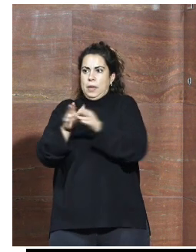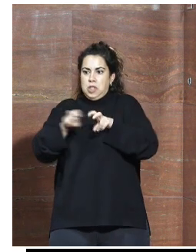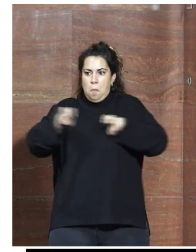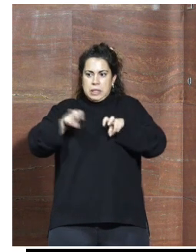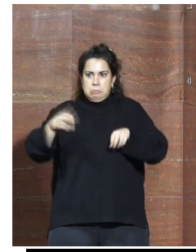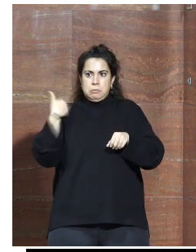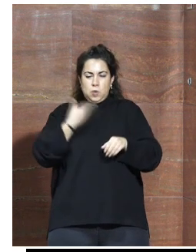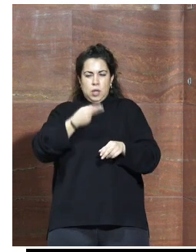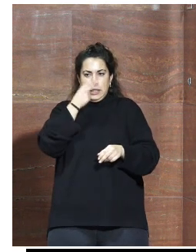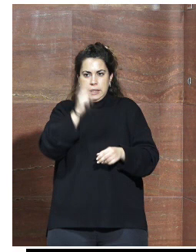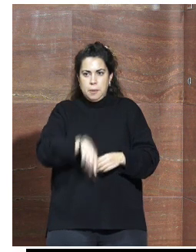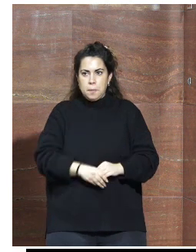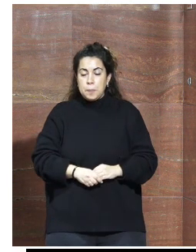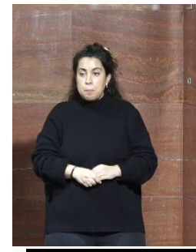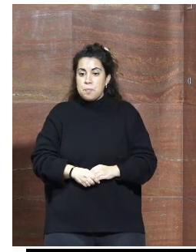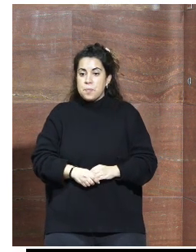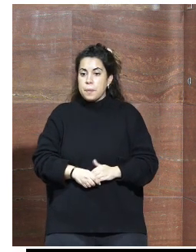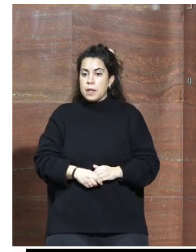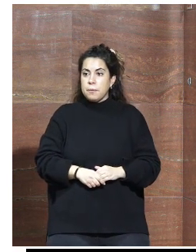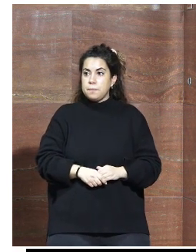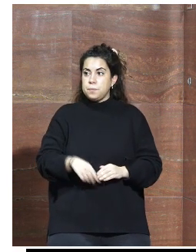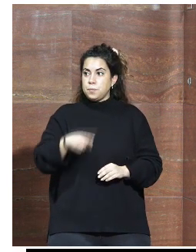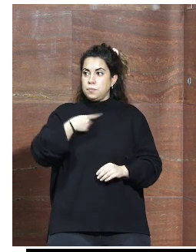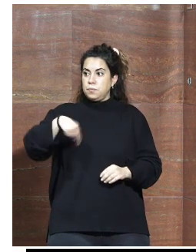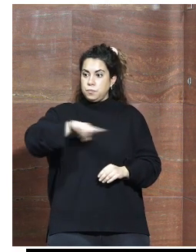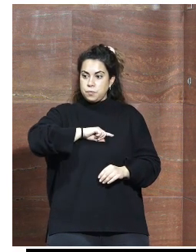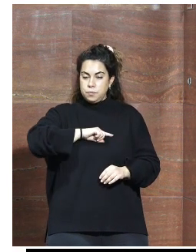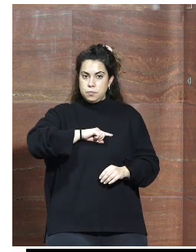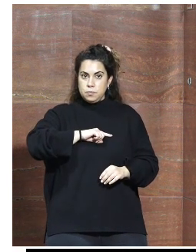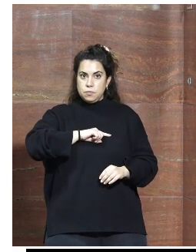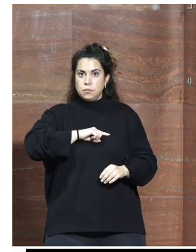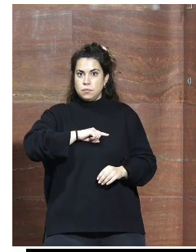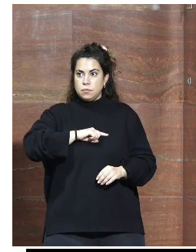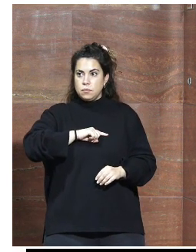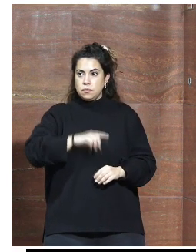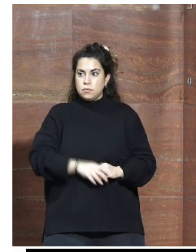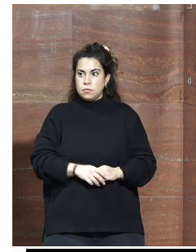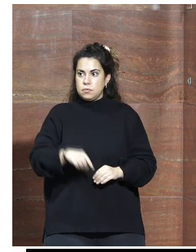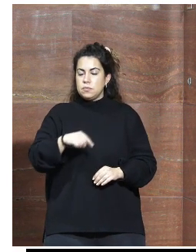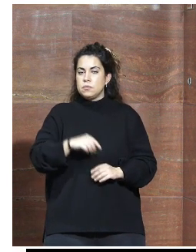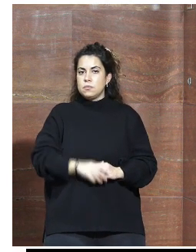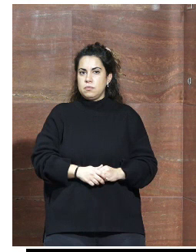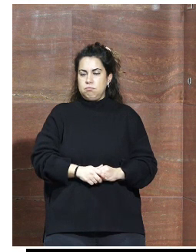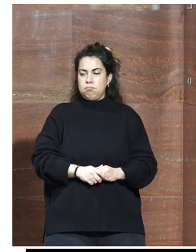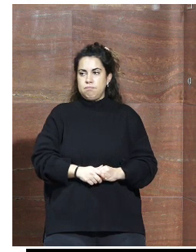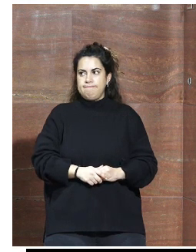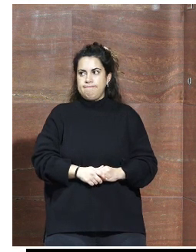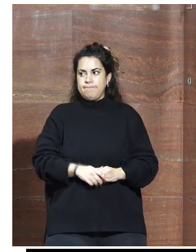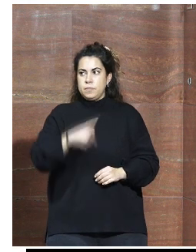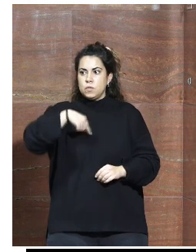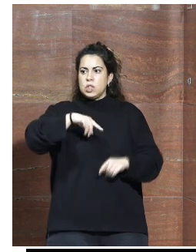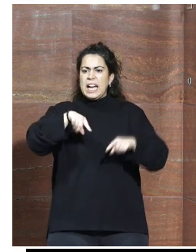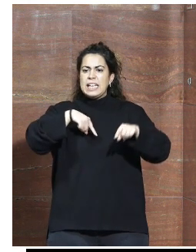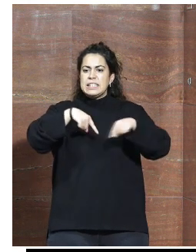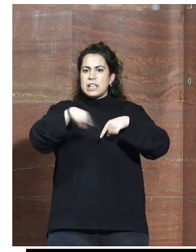anteriores. Bueno, nosotros estamos solamente en transporte de superficie,